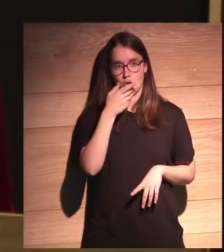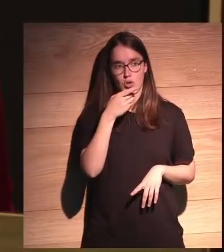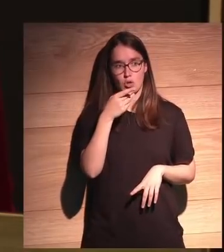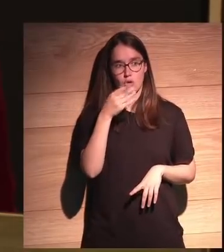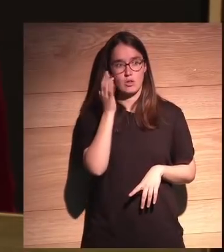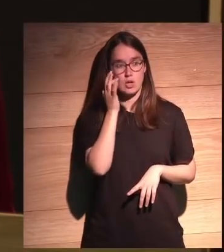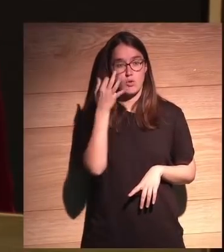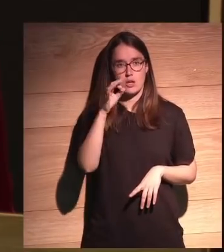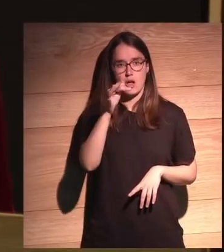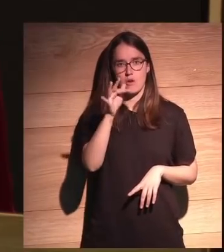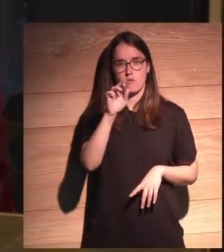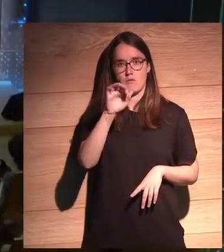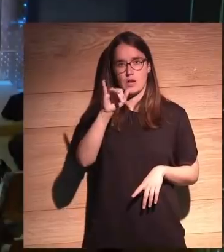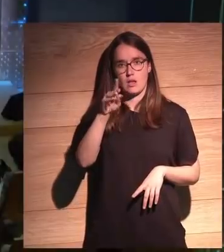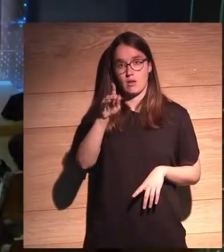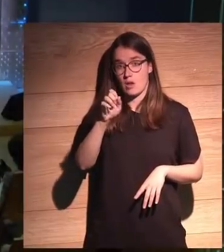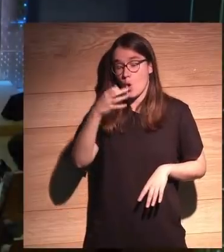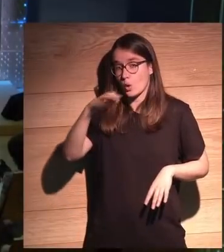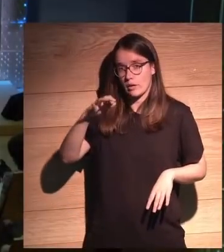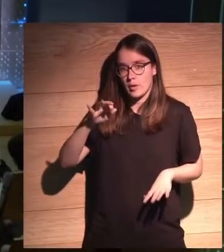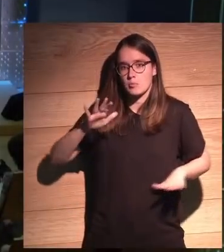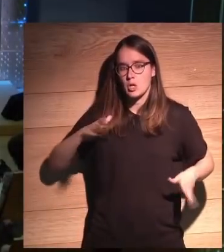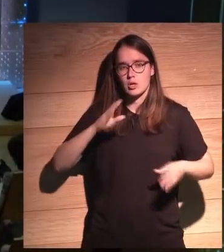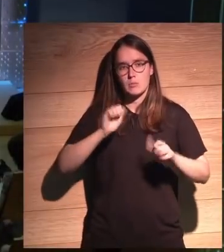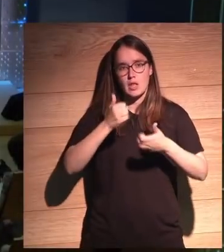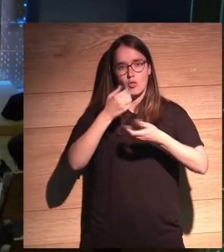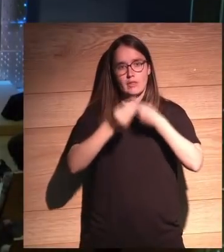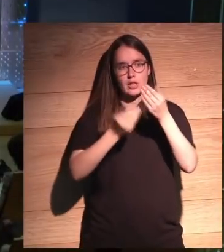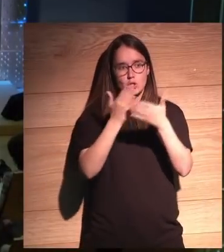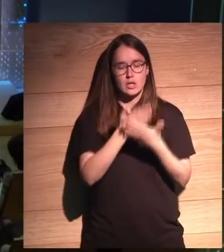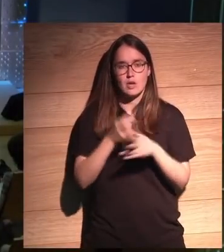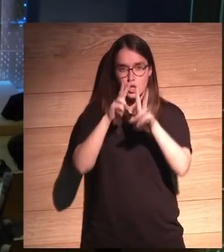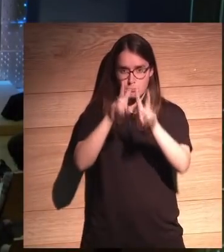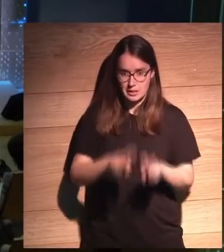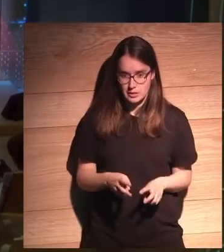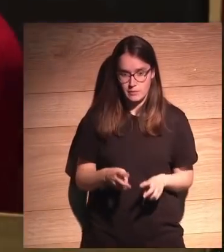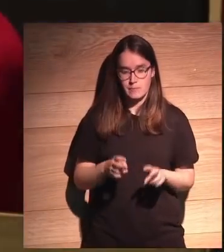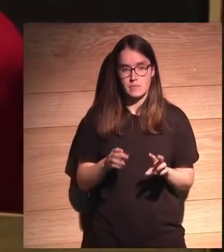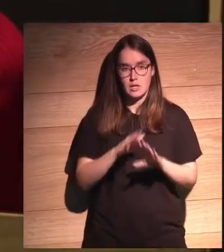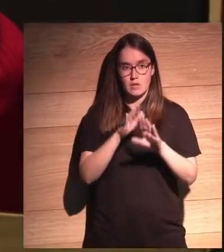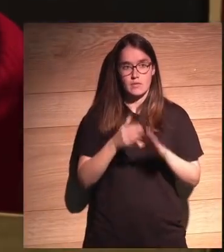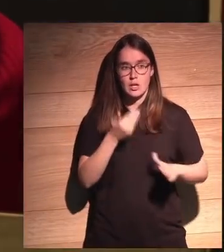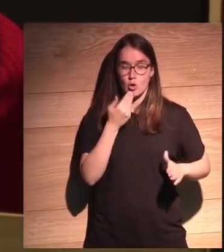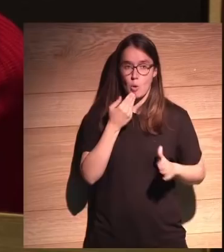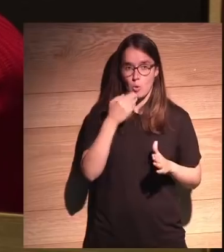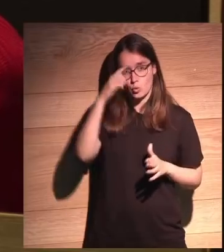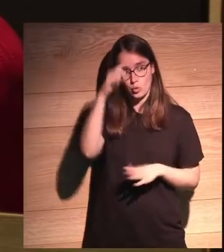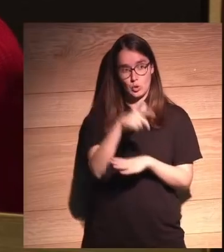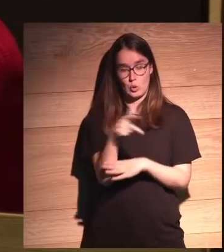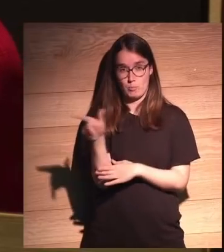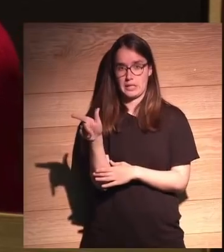Frida. Frida, es así. Bueno, han estado haciendo un trabajo de investigación que ellos han convertido en un pequeño